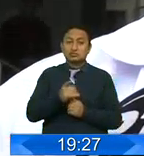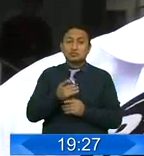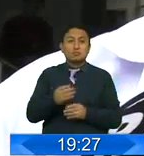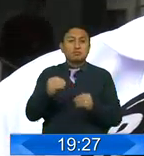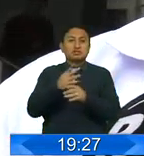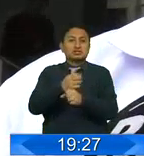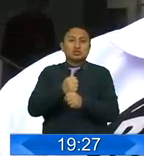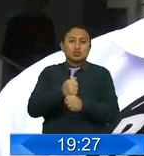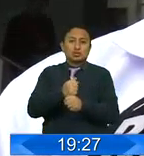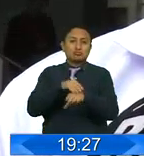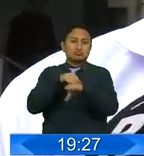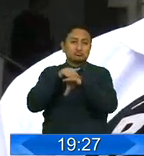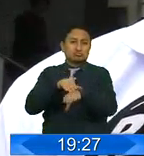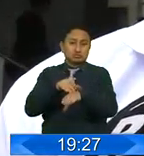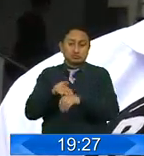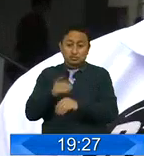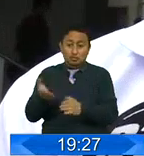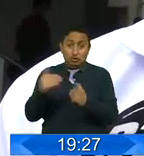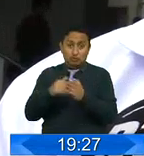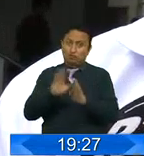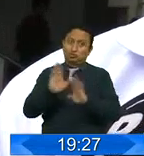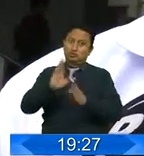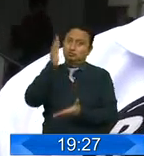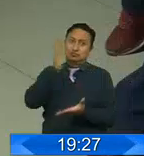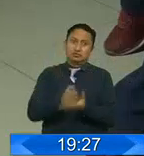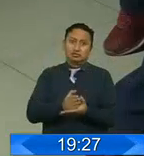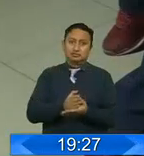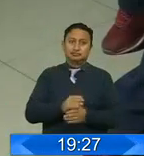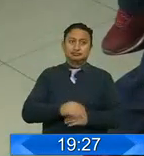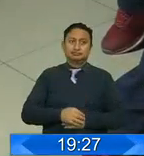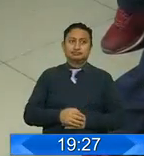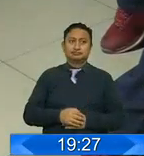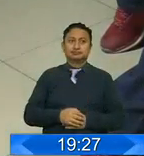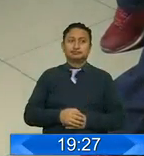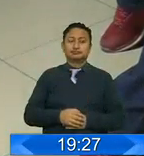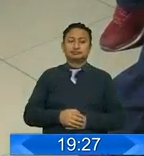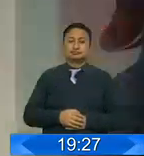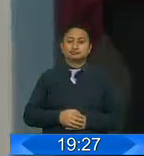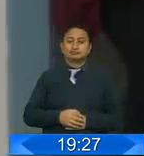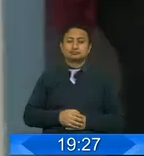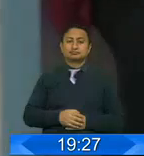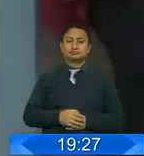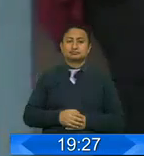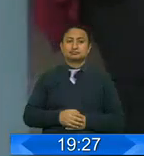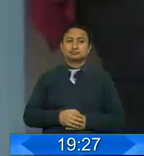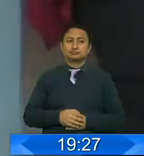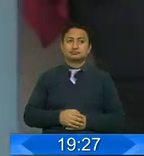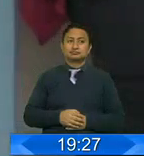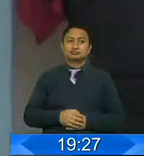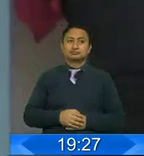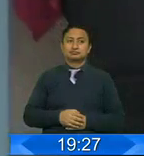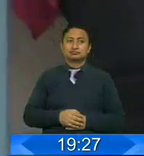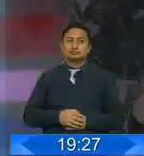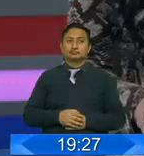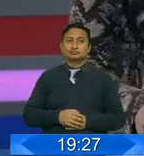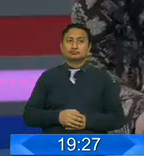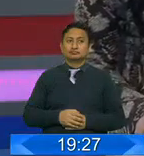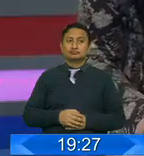medidas de seguridad para que esto obviamente no vuelva a ocurrir. Informó desde la ciudad de Cuenca, Francisco